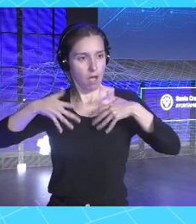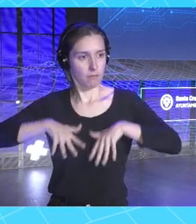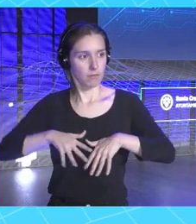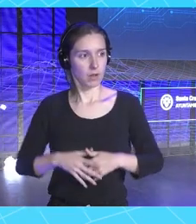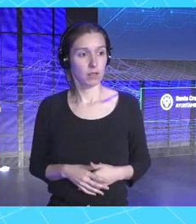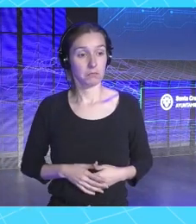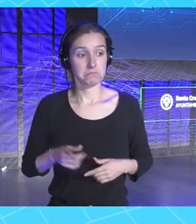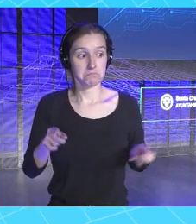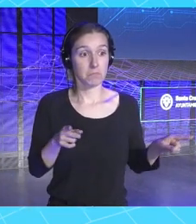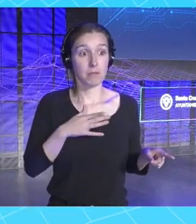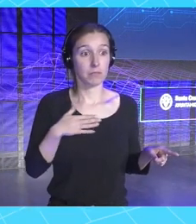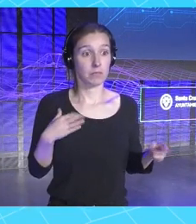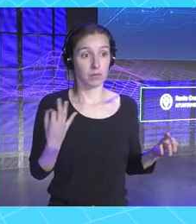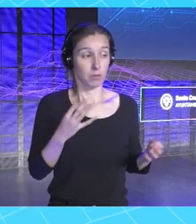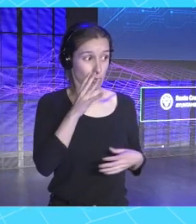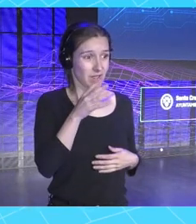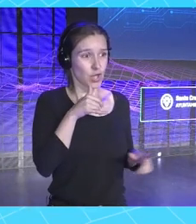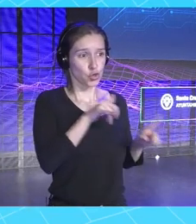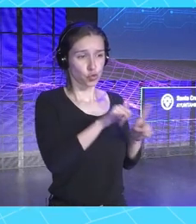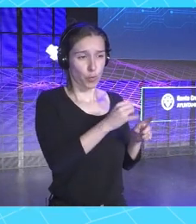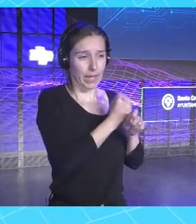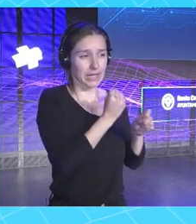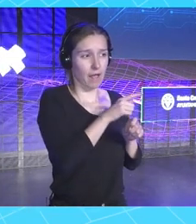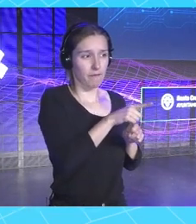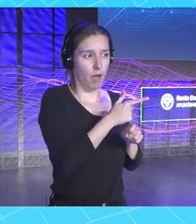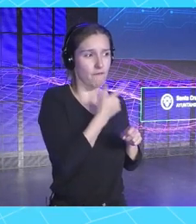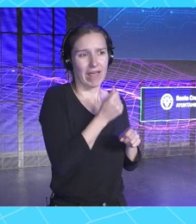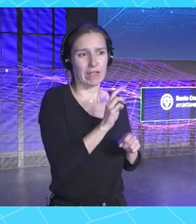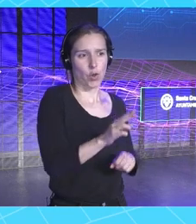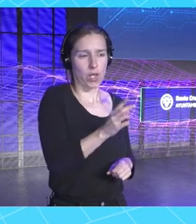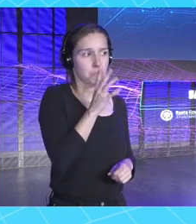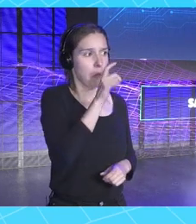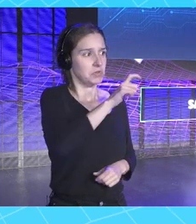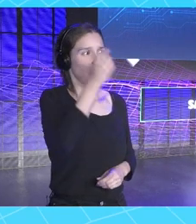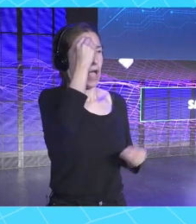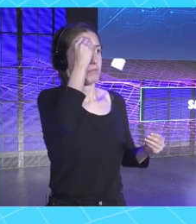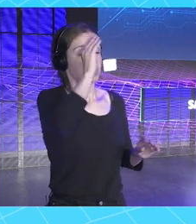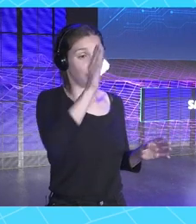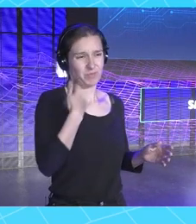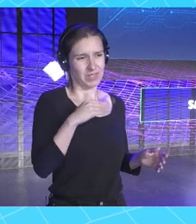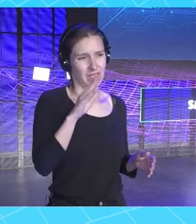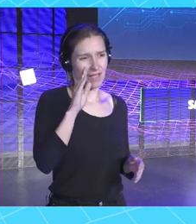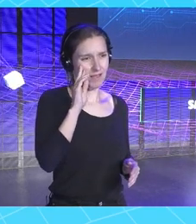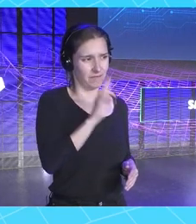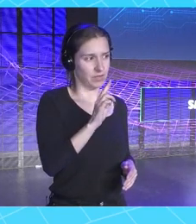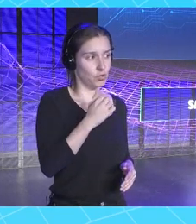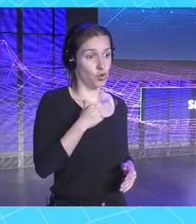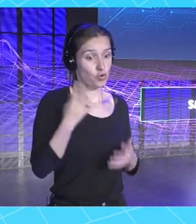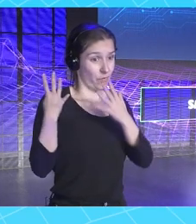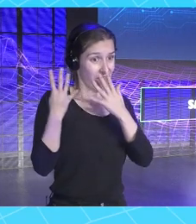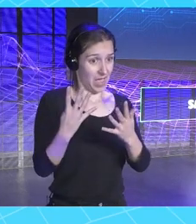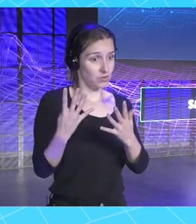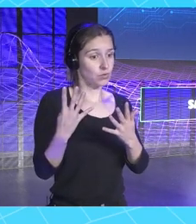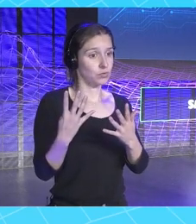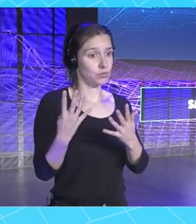porque ser youtuber no es nada fácil eh que la decir la gente piensa Bueno ya lo habéis visto la gente de antes yo llevo 9 años